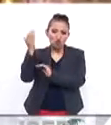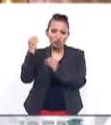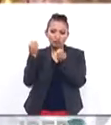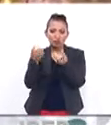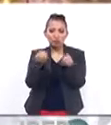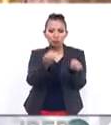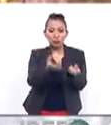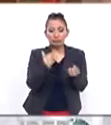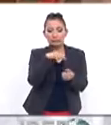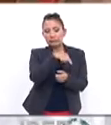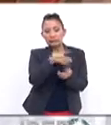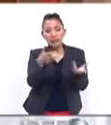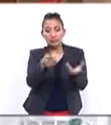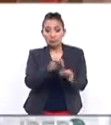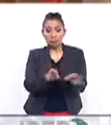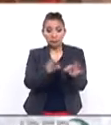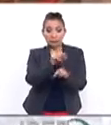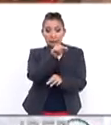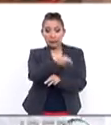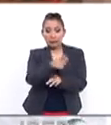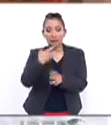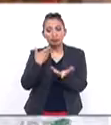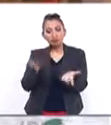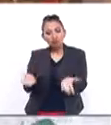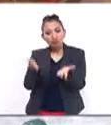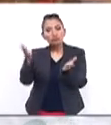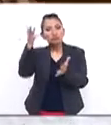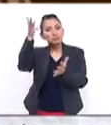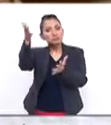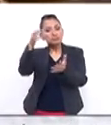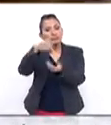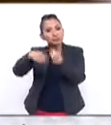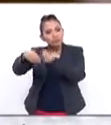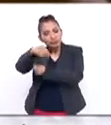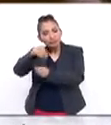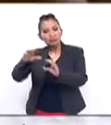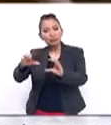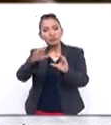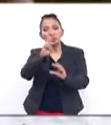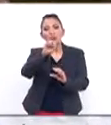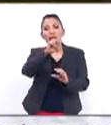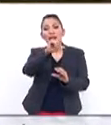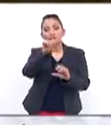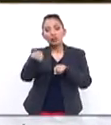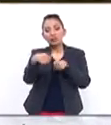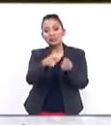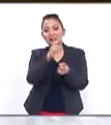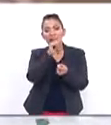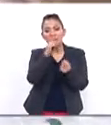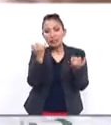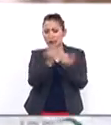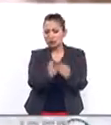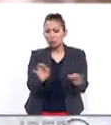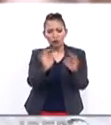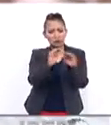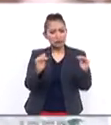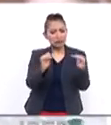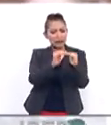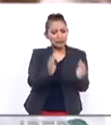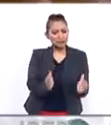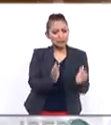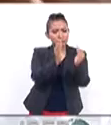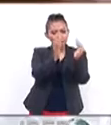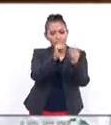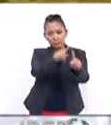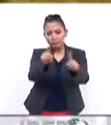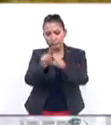tradicionales, desempeñando así un papel importante en la promoción de un futuro sostenible. La UNESCO otorga además la misma importancia a la promoción